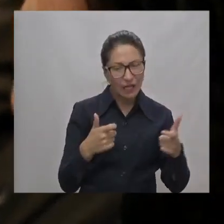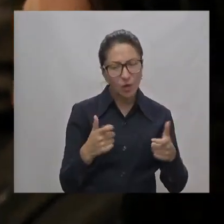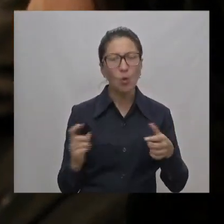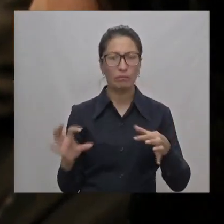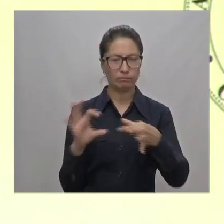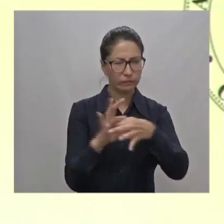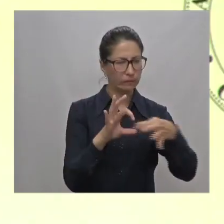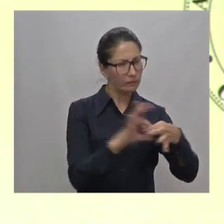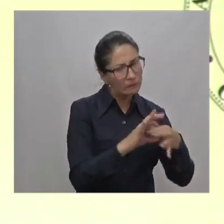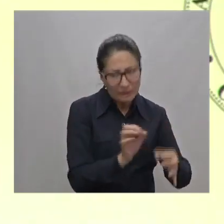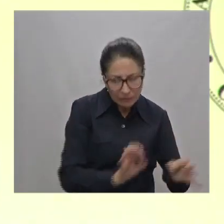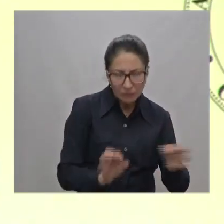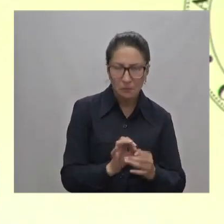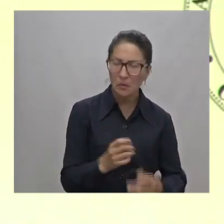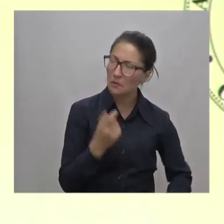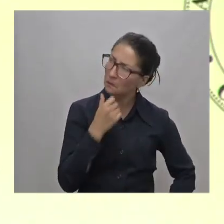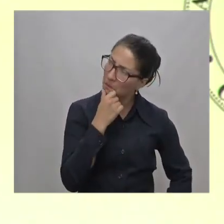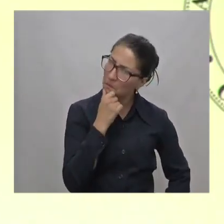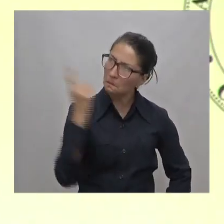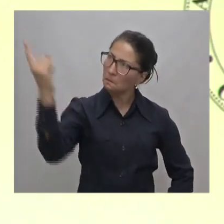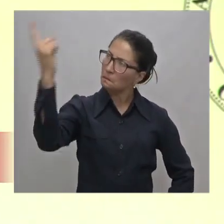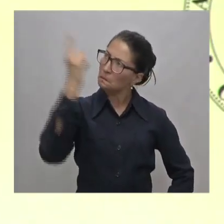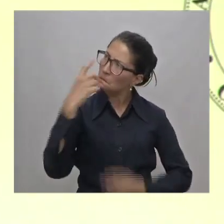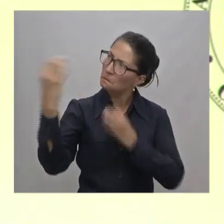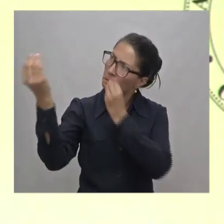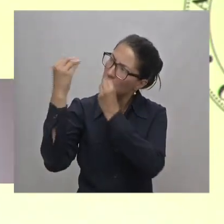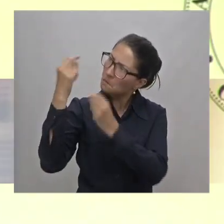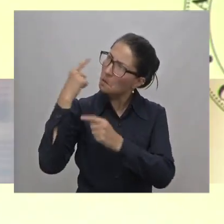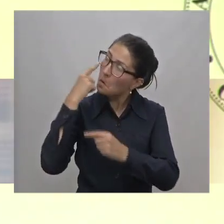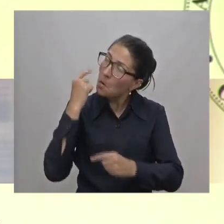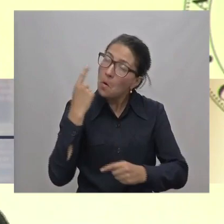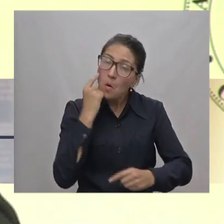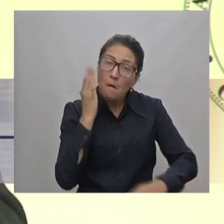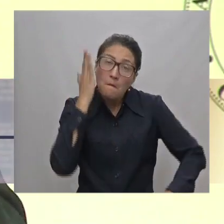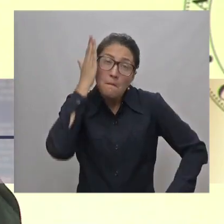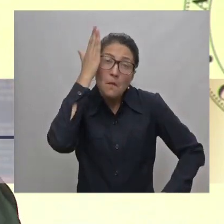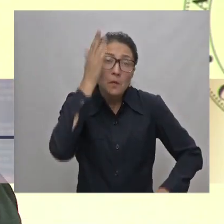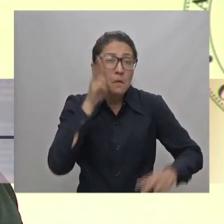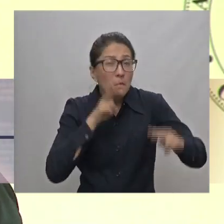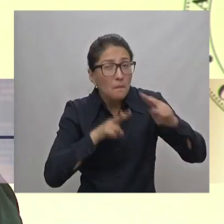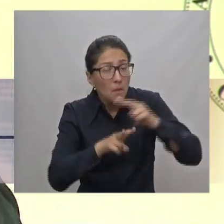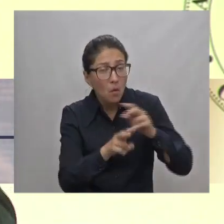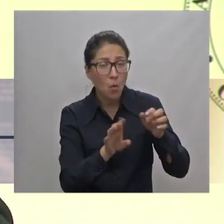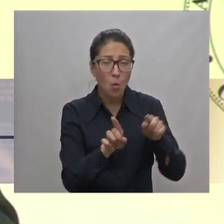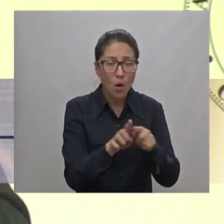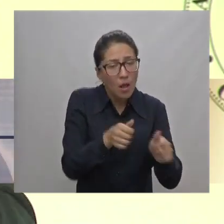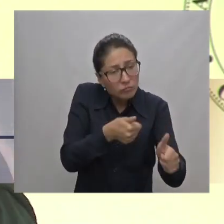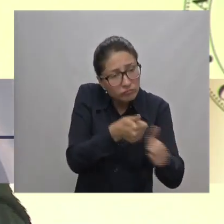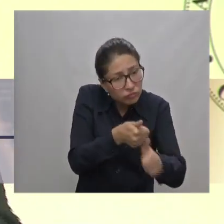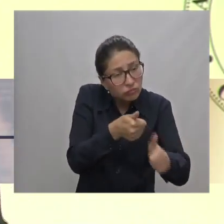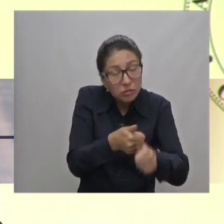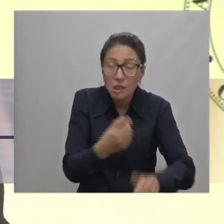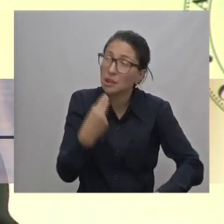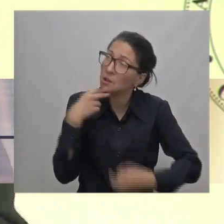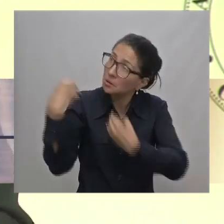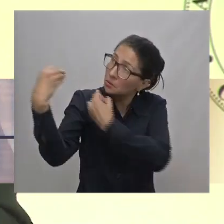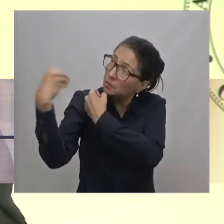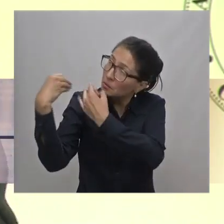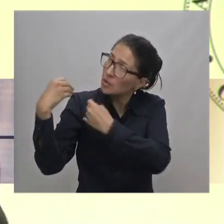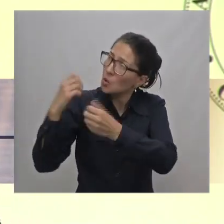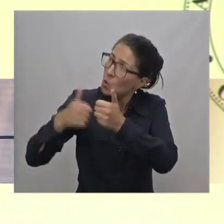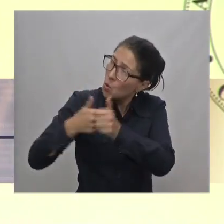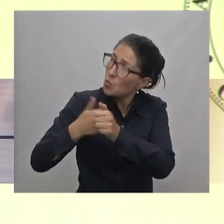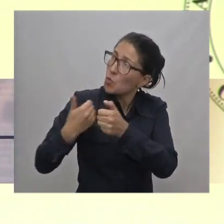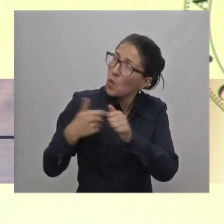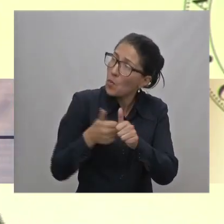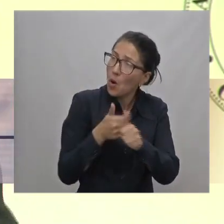Estado. Nos dejó una visión, esa visión de buscar el asesoramiento, el acompañamiento,